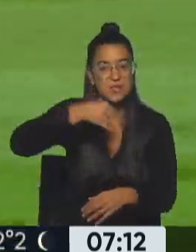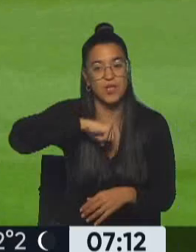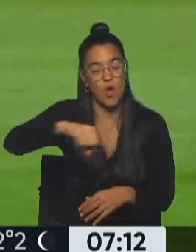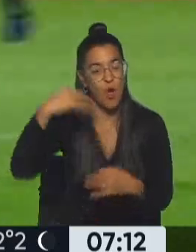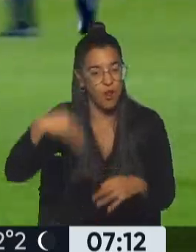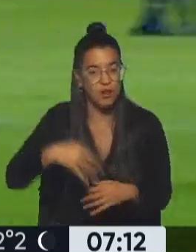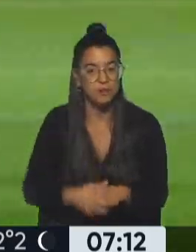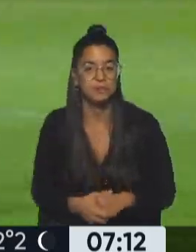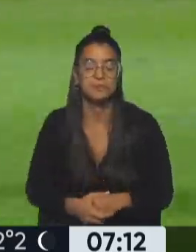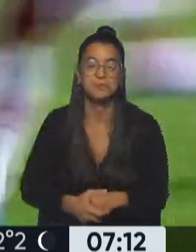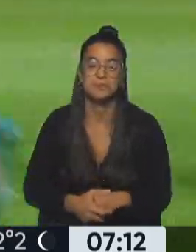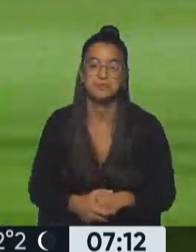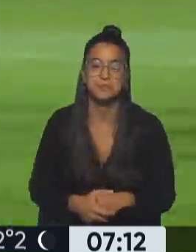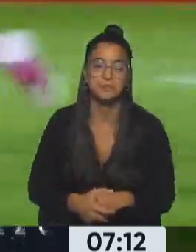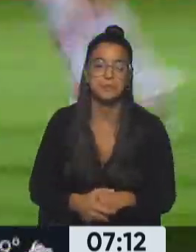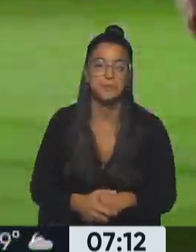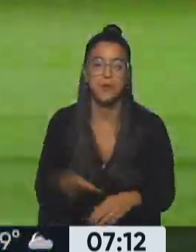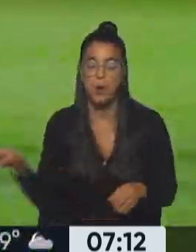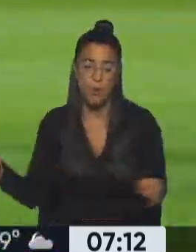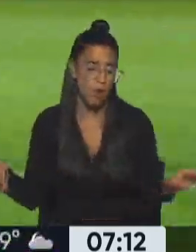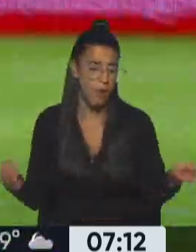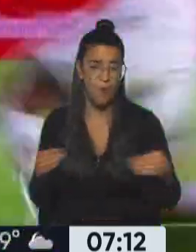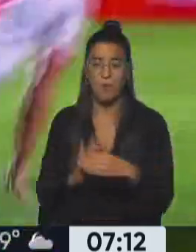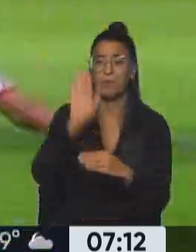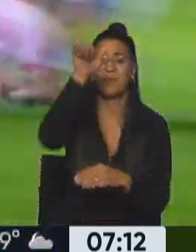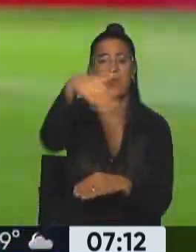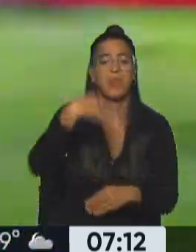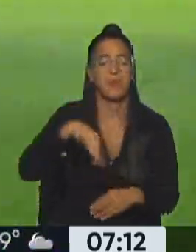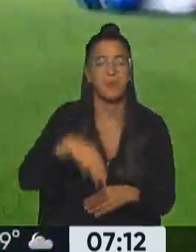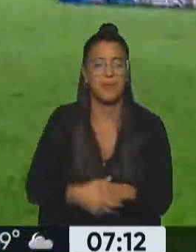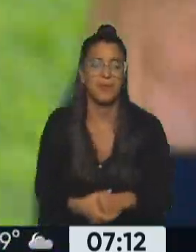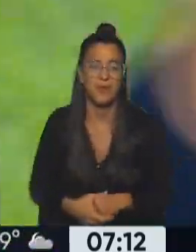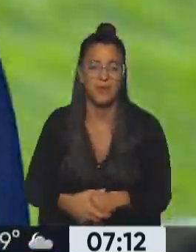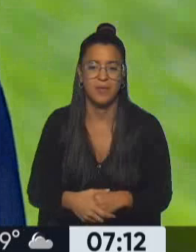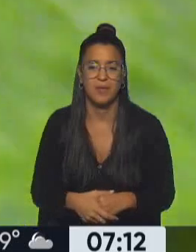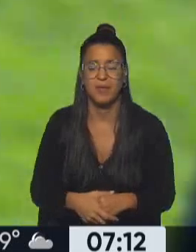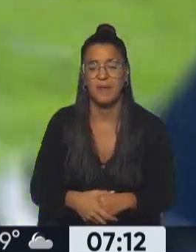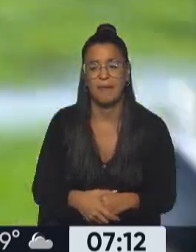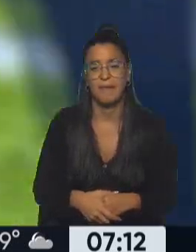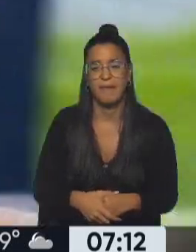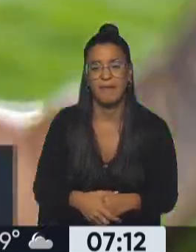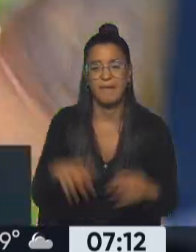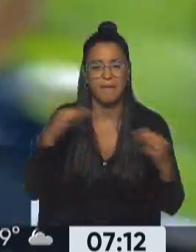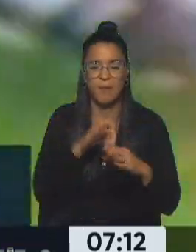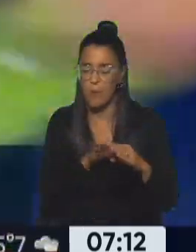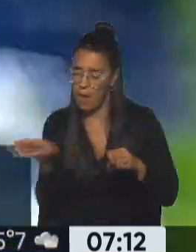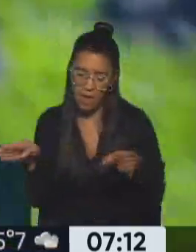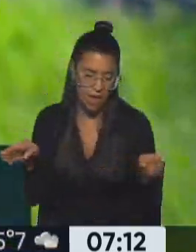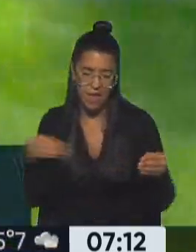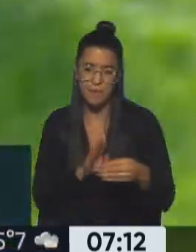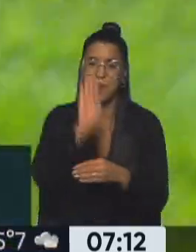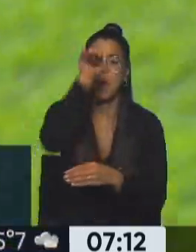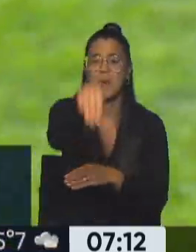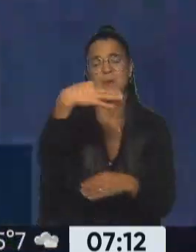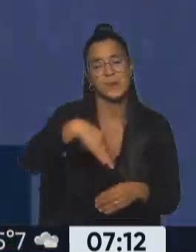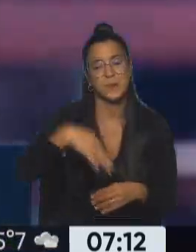tuvo una fe bárbara. Tenía uno por la derecha, otro por la izquierda. Se te van abriendo los muñequitos y te se va. Y se metió por el medio. Esta es mía.